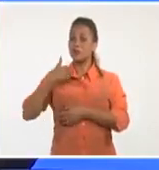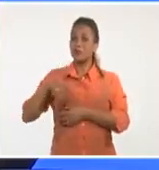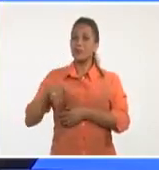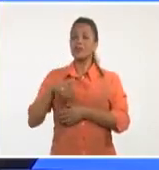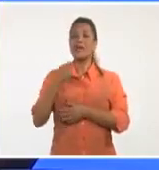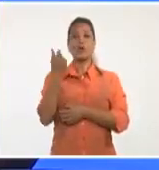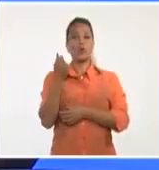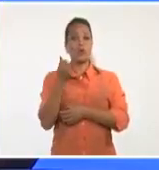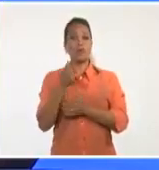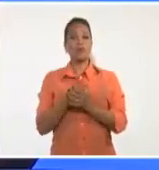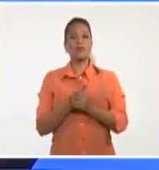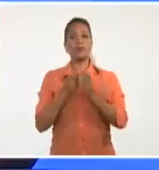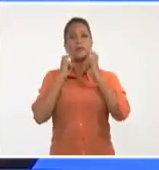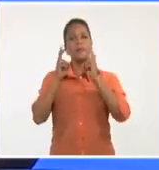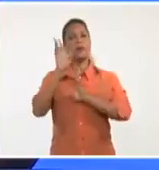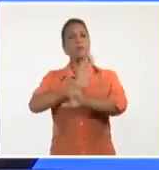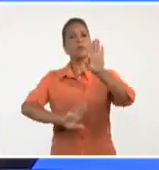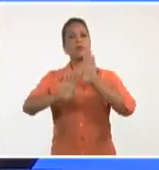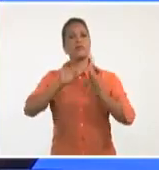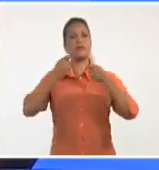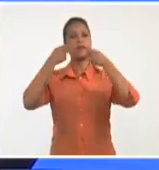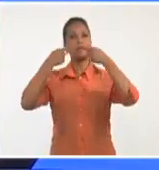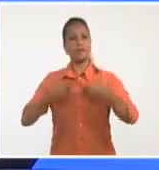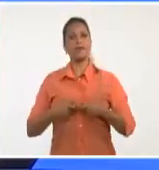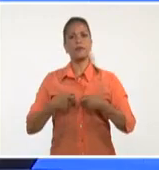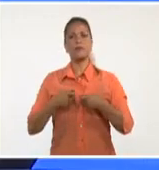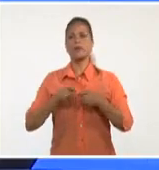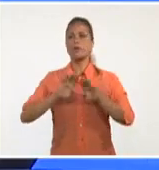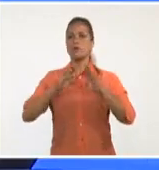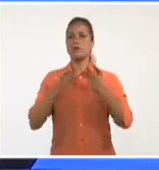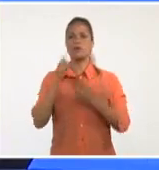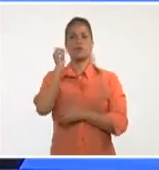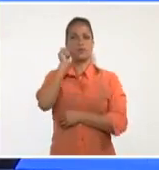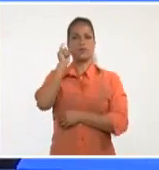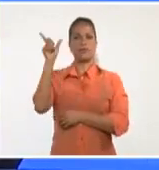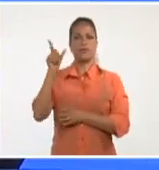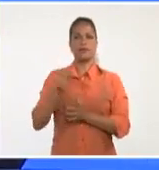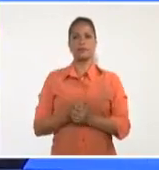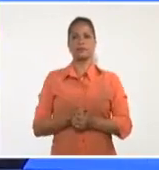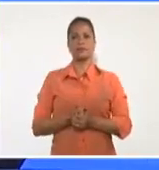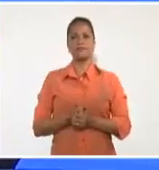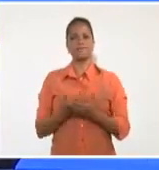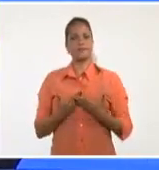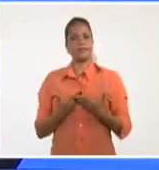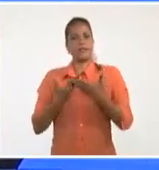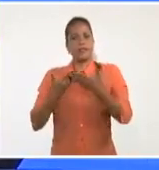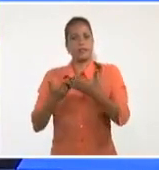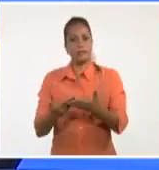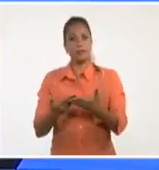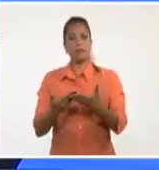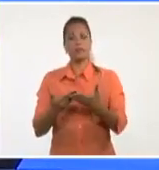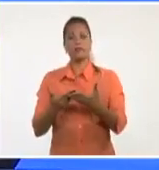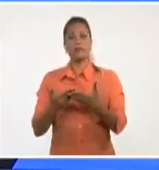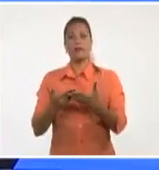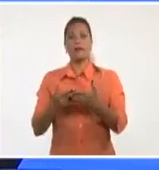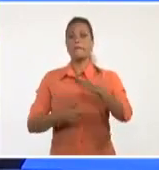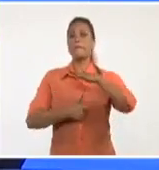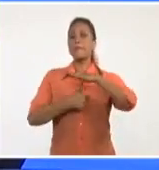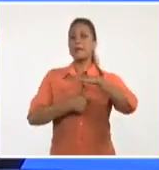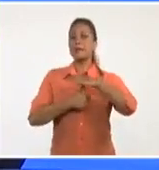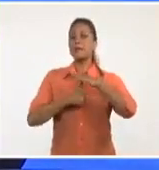vidas por defender con firmeza sus nobles ideales. Reciba, estimado compañero Xi Jinping, una